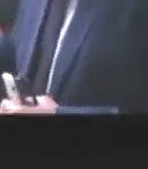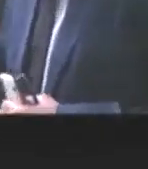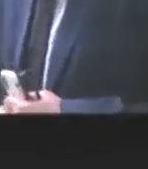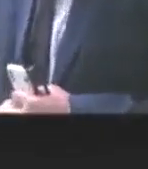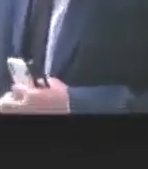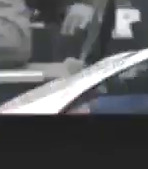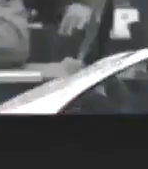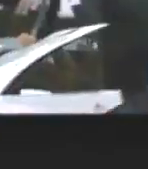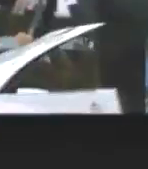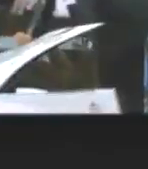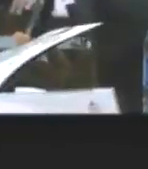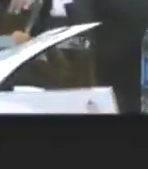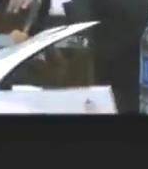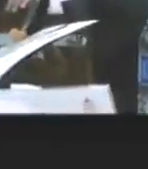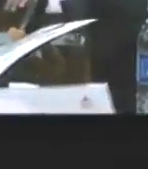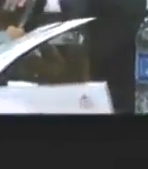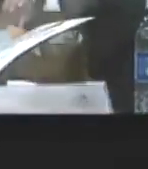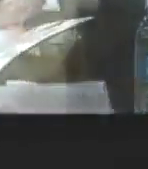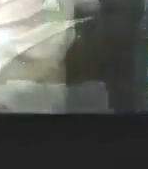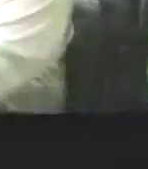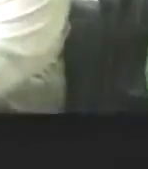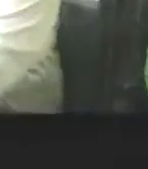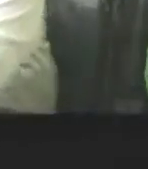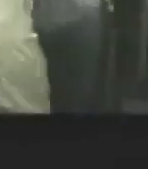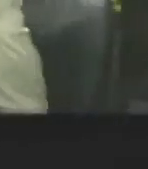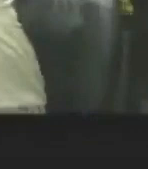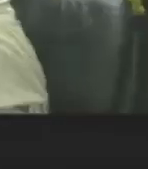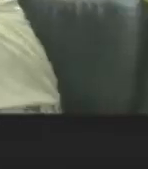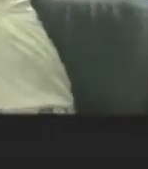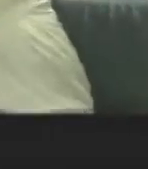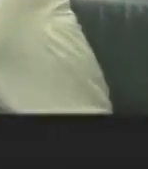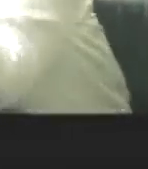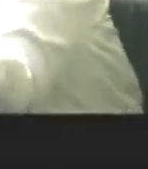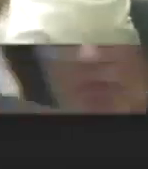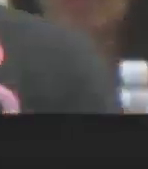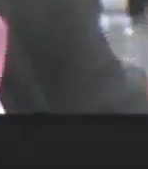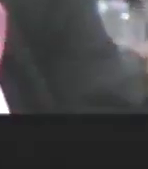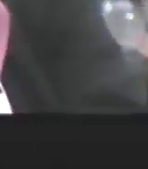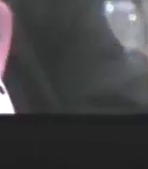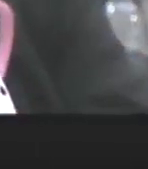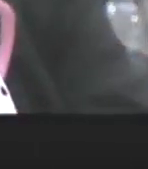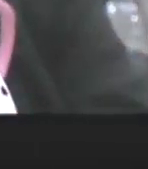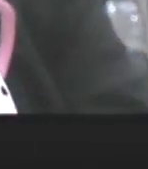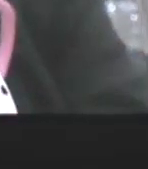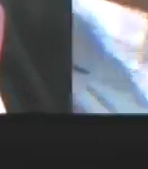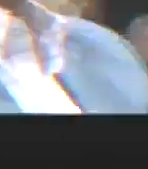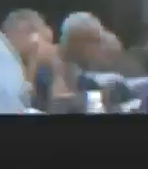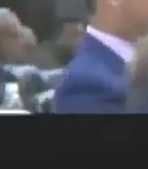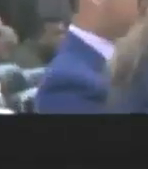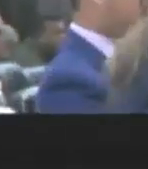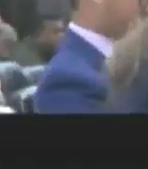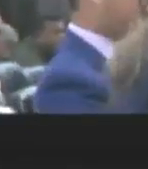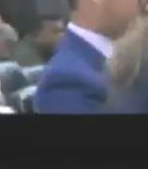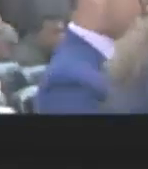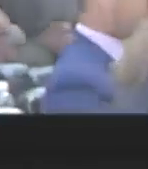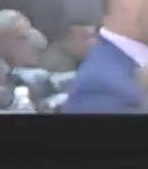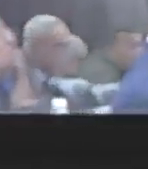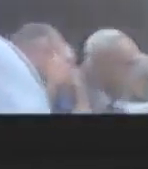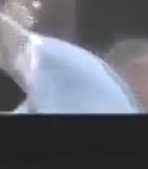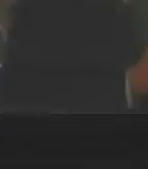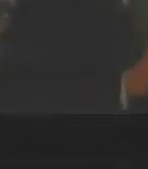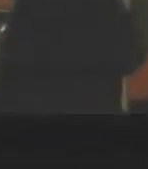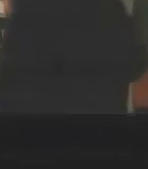se representan tus intereses de manera directa, deliberativa y democrática. No dejes que te la cuenten, no permitas